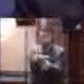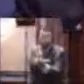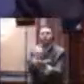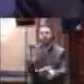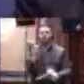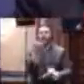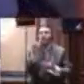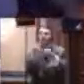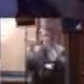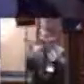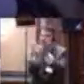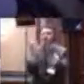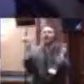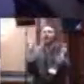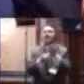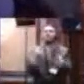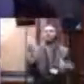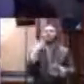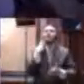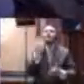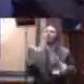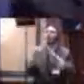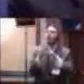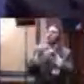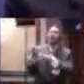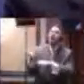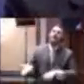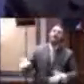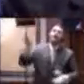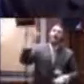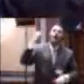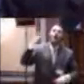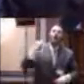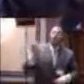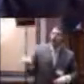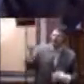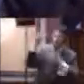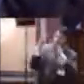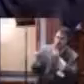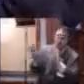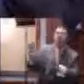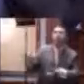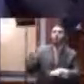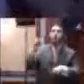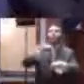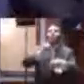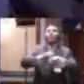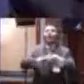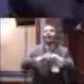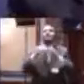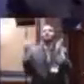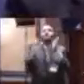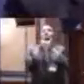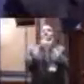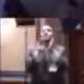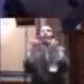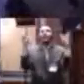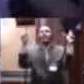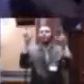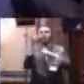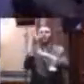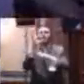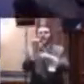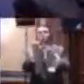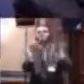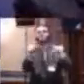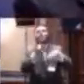y televisión y de estas nuevas leyes que se crearon en el año 2007, es la propia autoridad electoral la